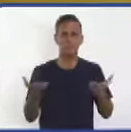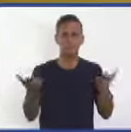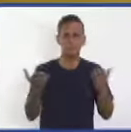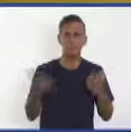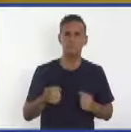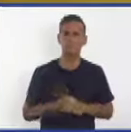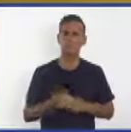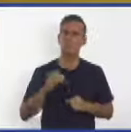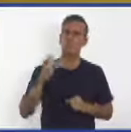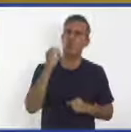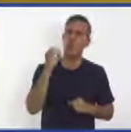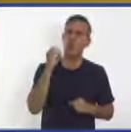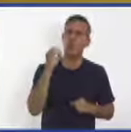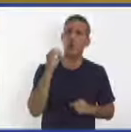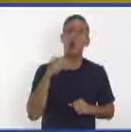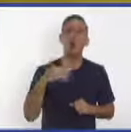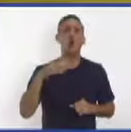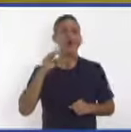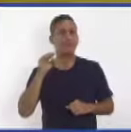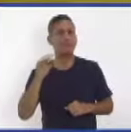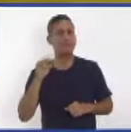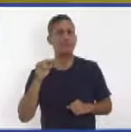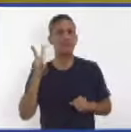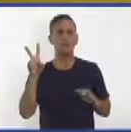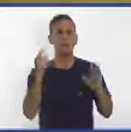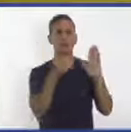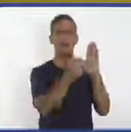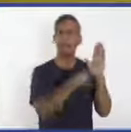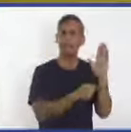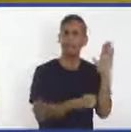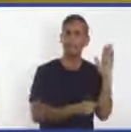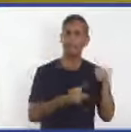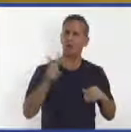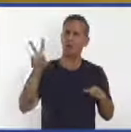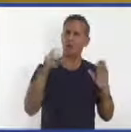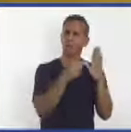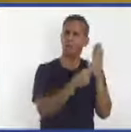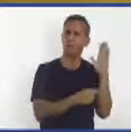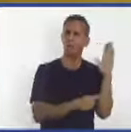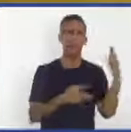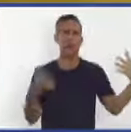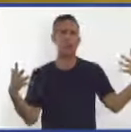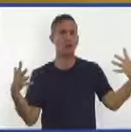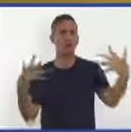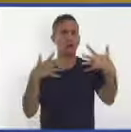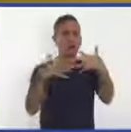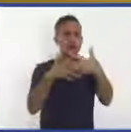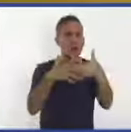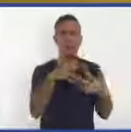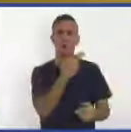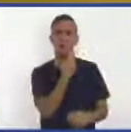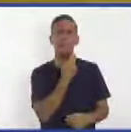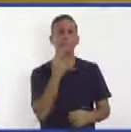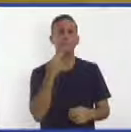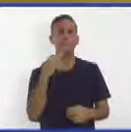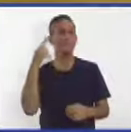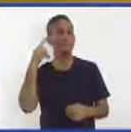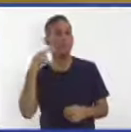de martí con respecto al idioma observen ustedes que todo estas